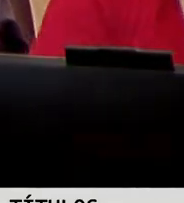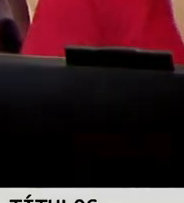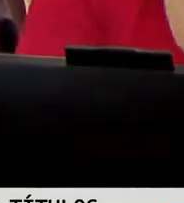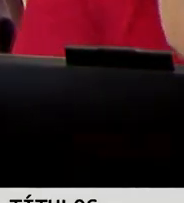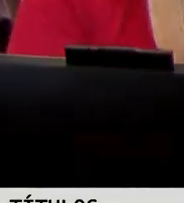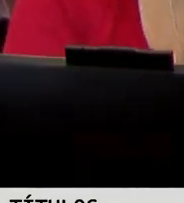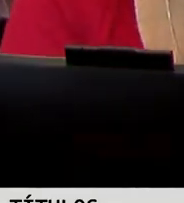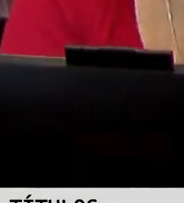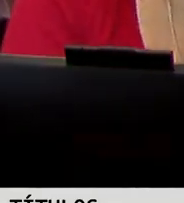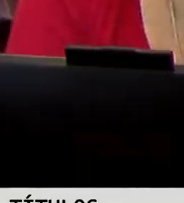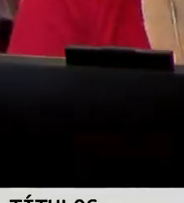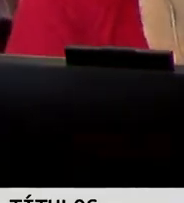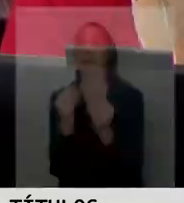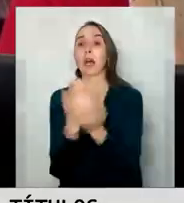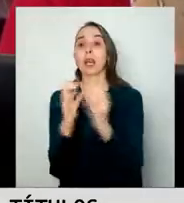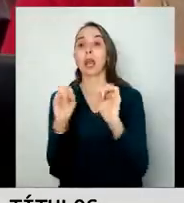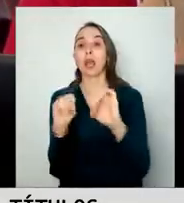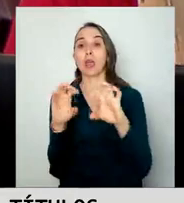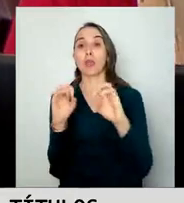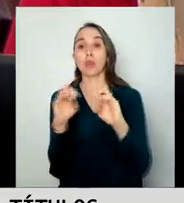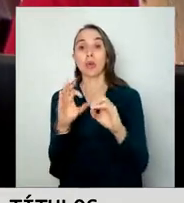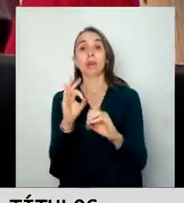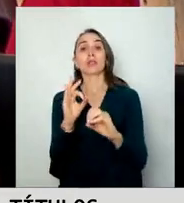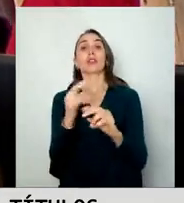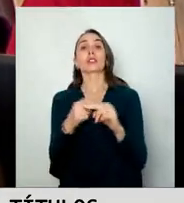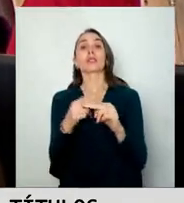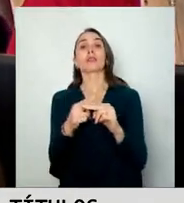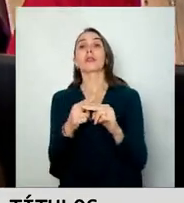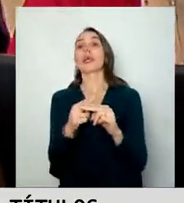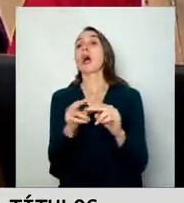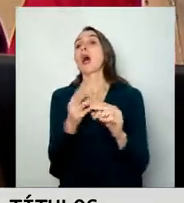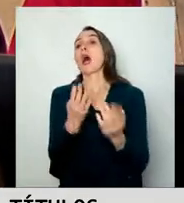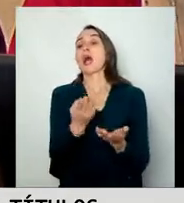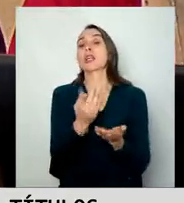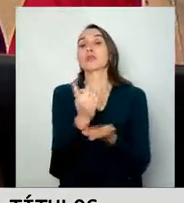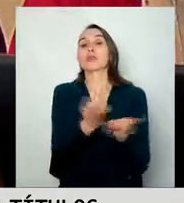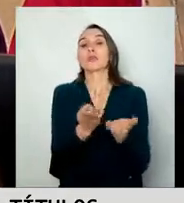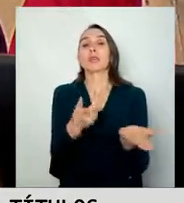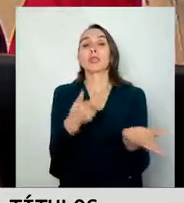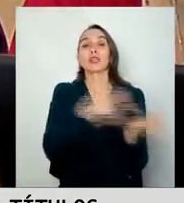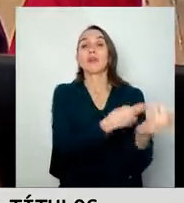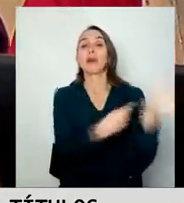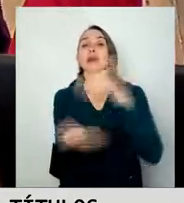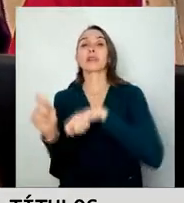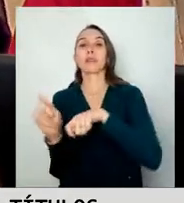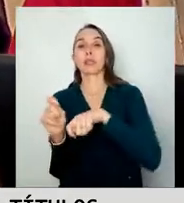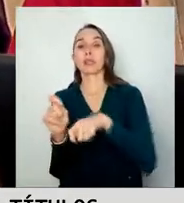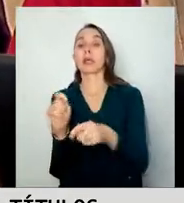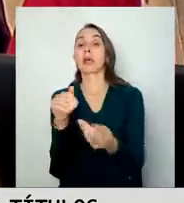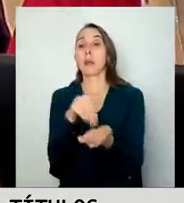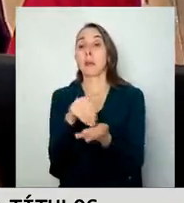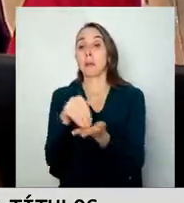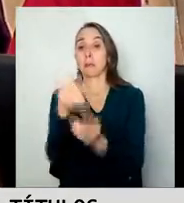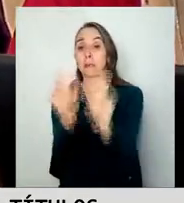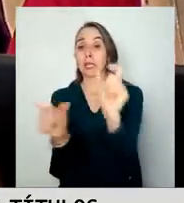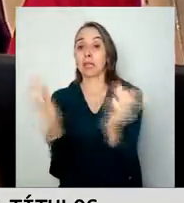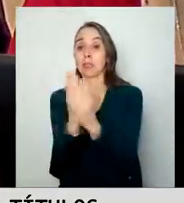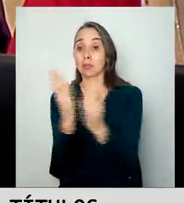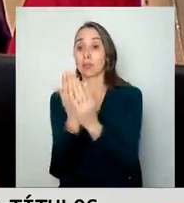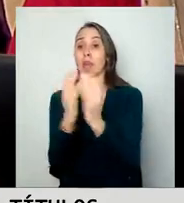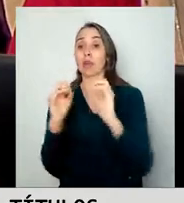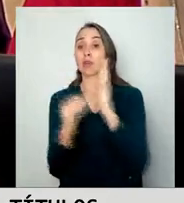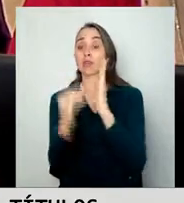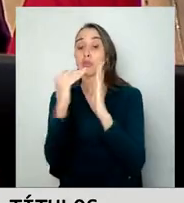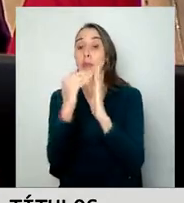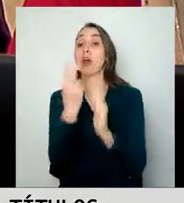de la educación entendida como un bien de Mercado Hablamos de una realidad que vive en cientos de miles de estudiantes de educación superior a lo largo